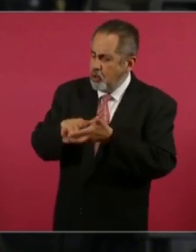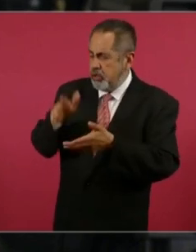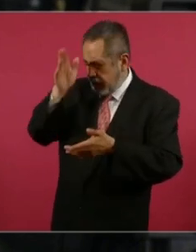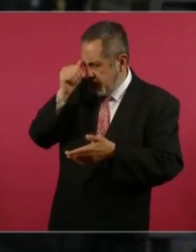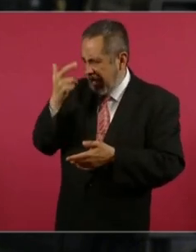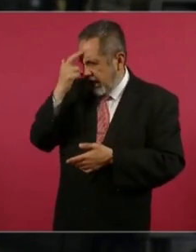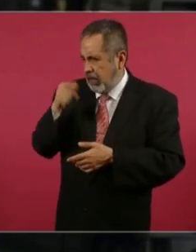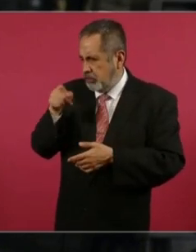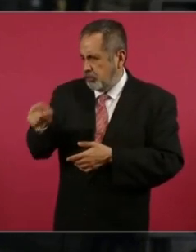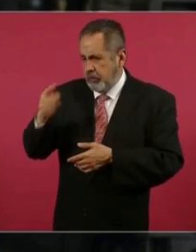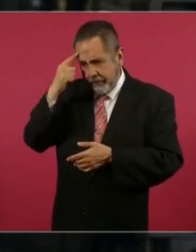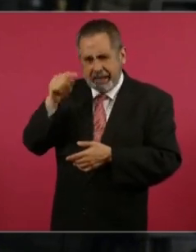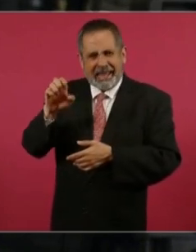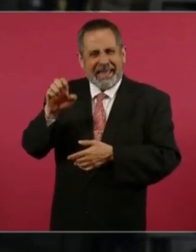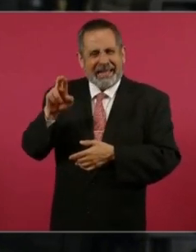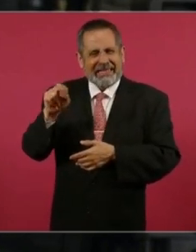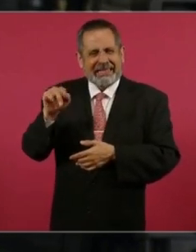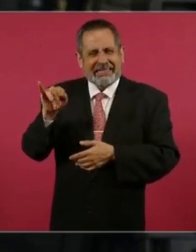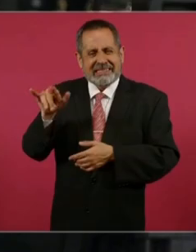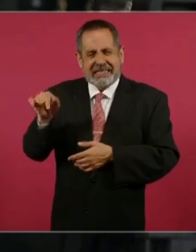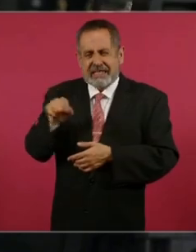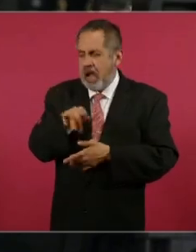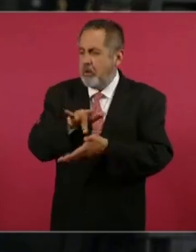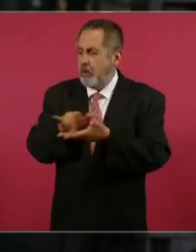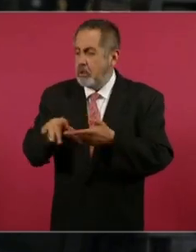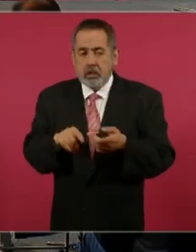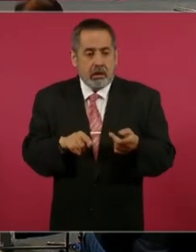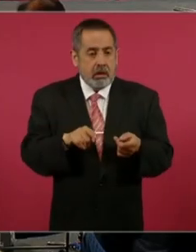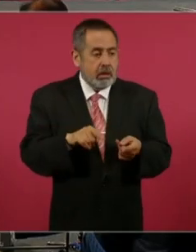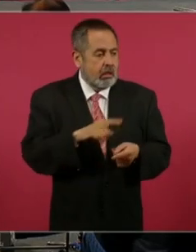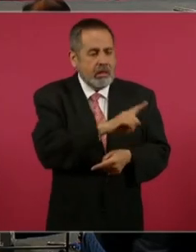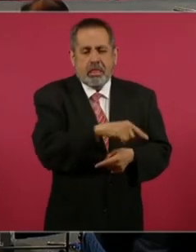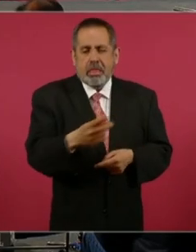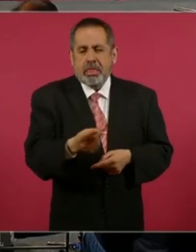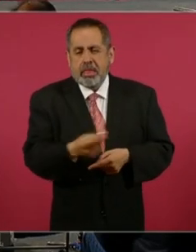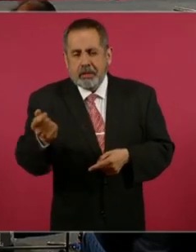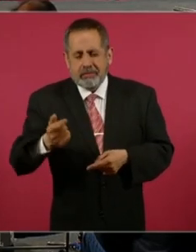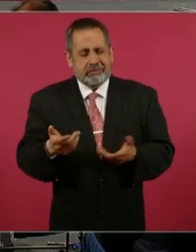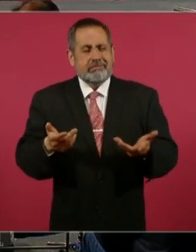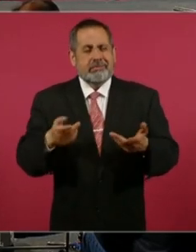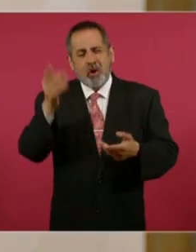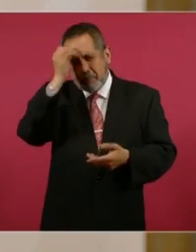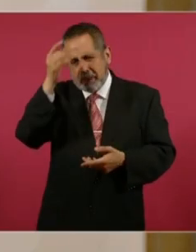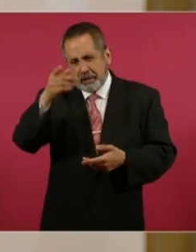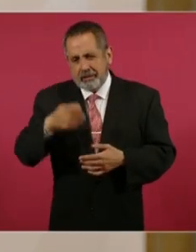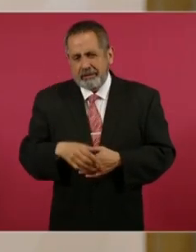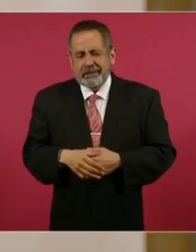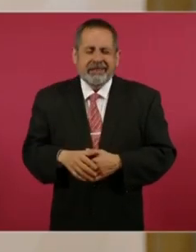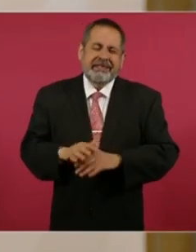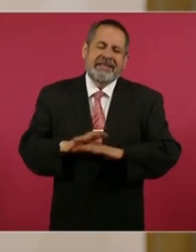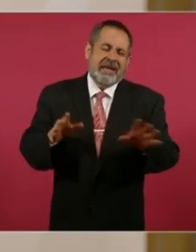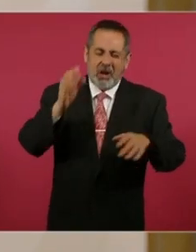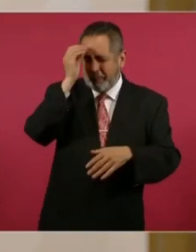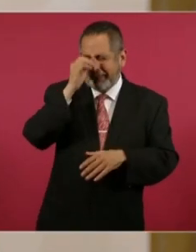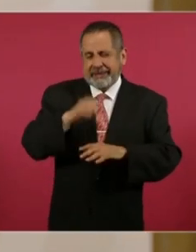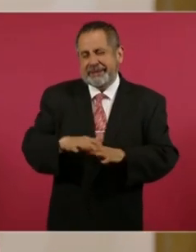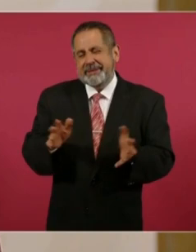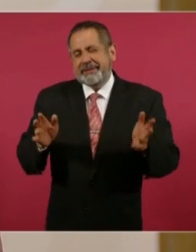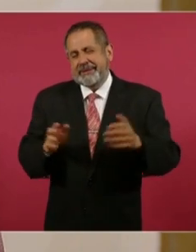ratificación de Ernestina Godoy. Quiero saber su opinión, presidente. Ya no quiero opinar de eso. Además,